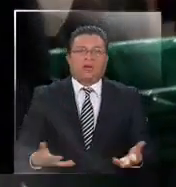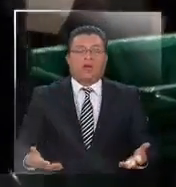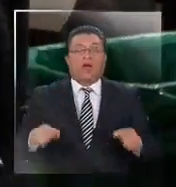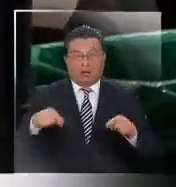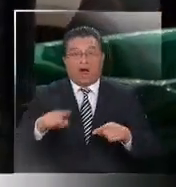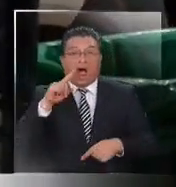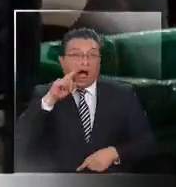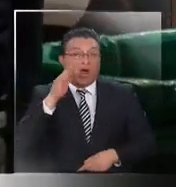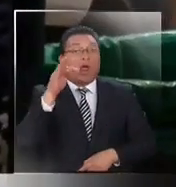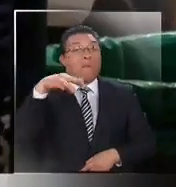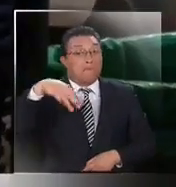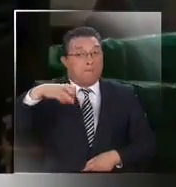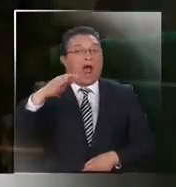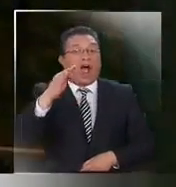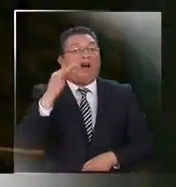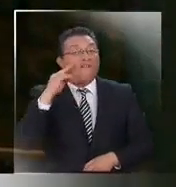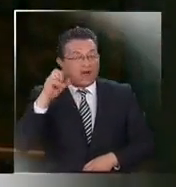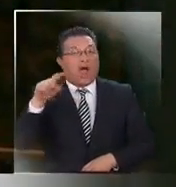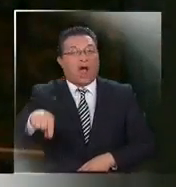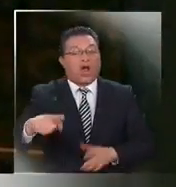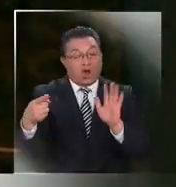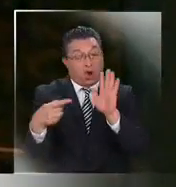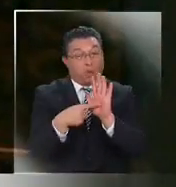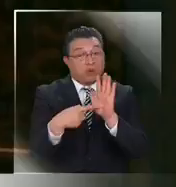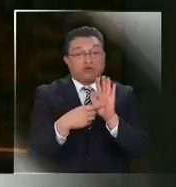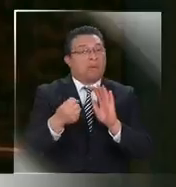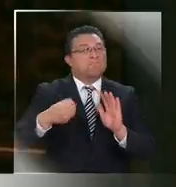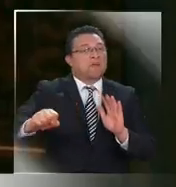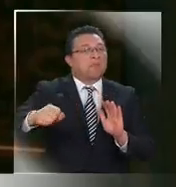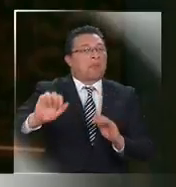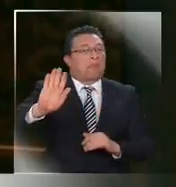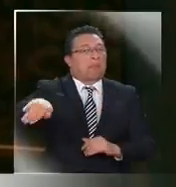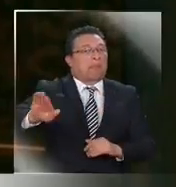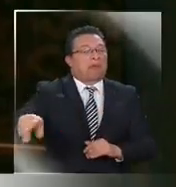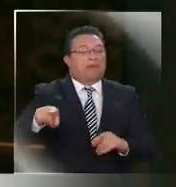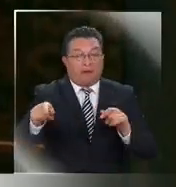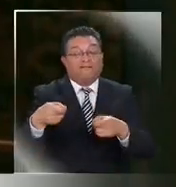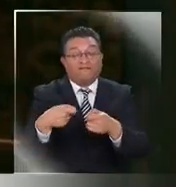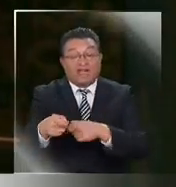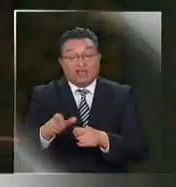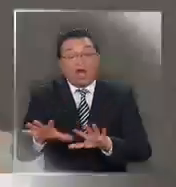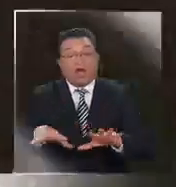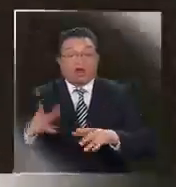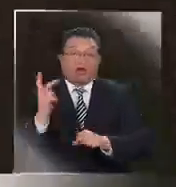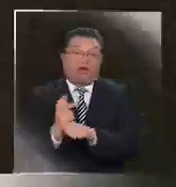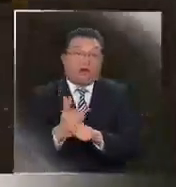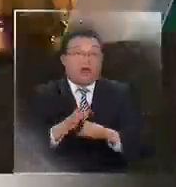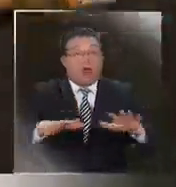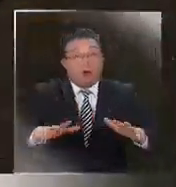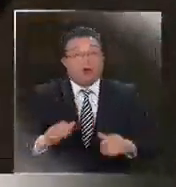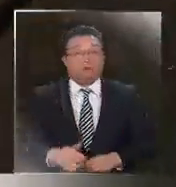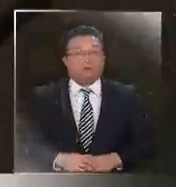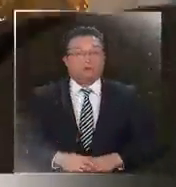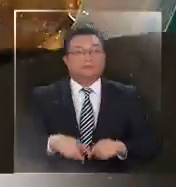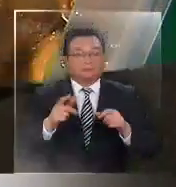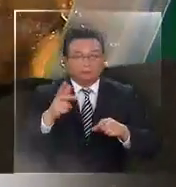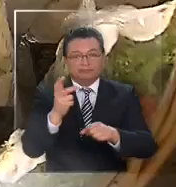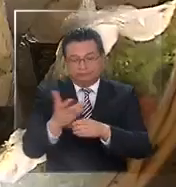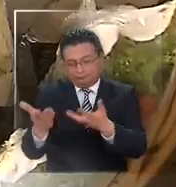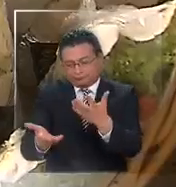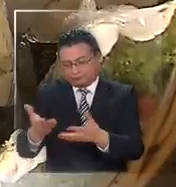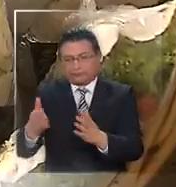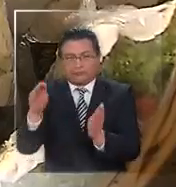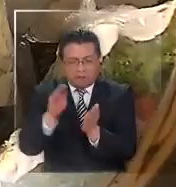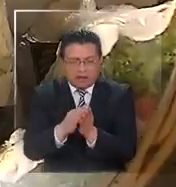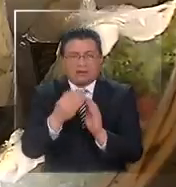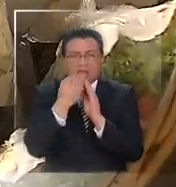hay mafias, que probablemente están evadiendo, que no pagan ningún impuesto, que a lo mejor venden incluso cosas robadas. Decomisados acabaron kilos y kilos de